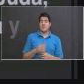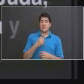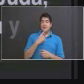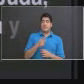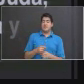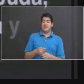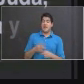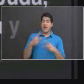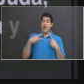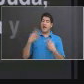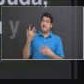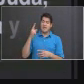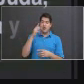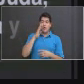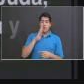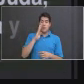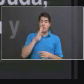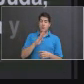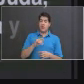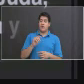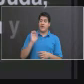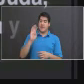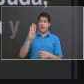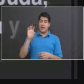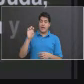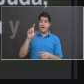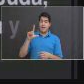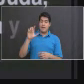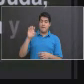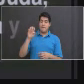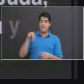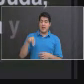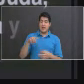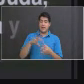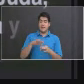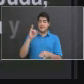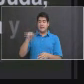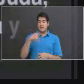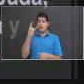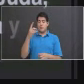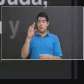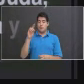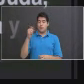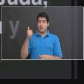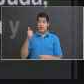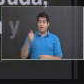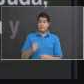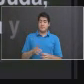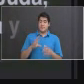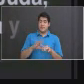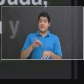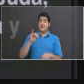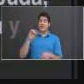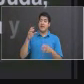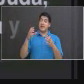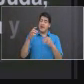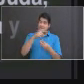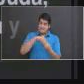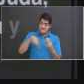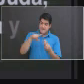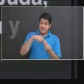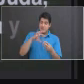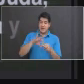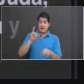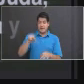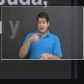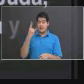Entonces, en este capítulo se relata que este joven era de Belén y no quiso